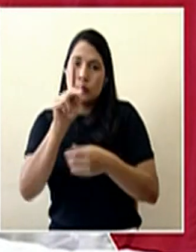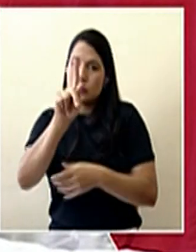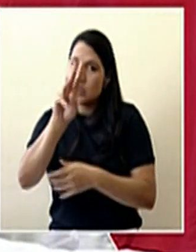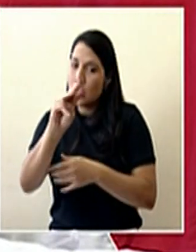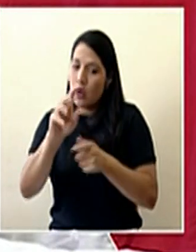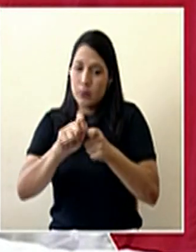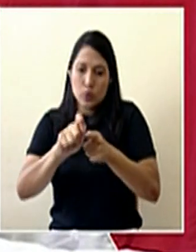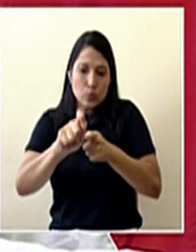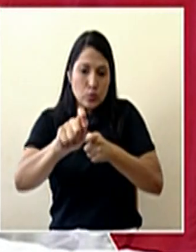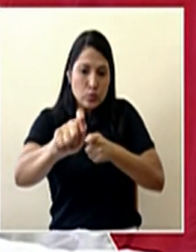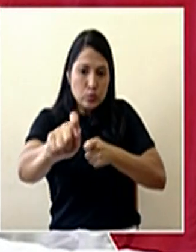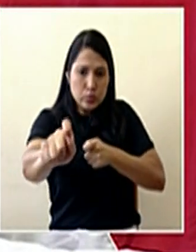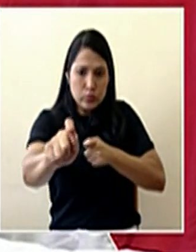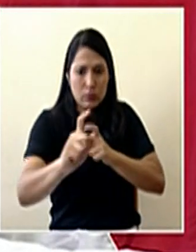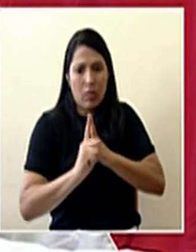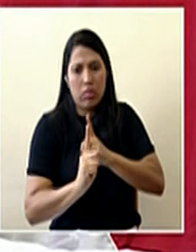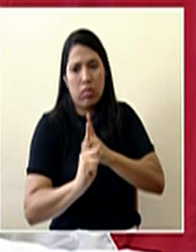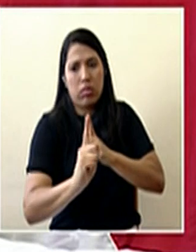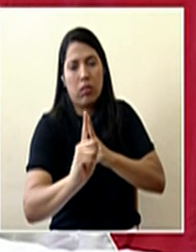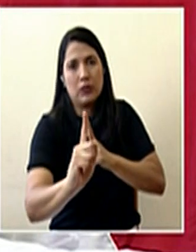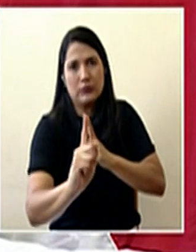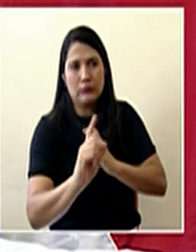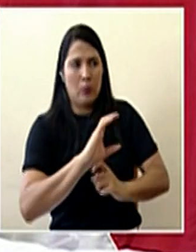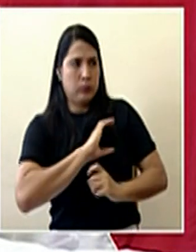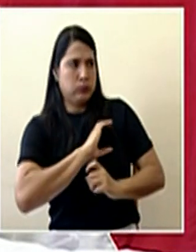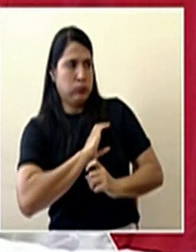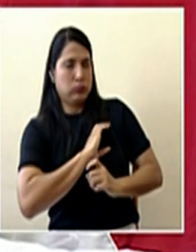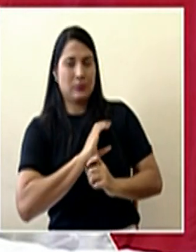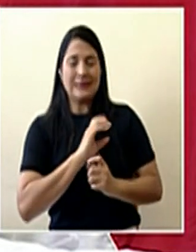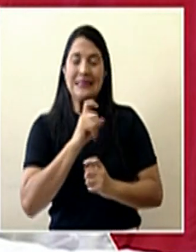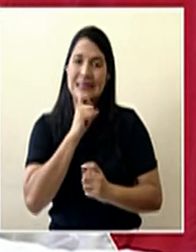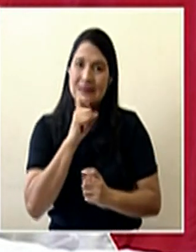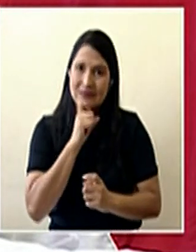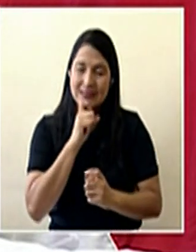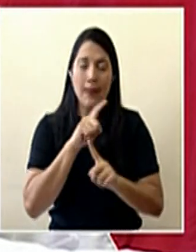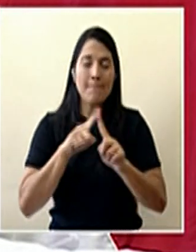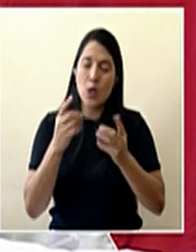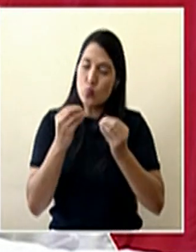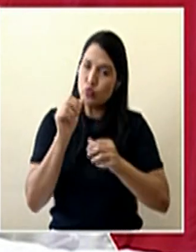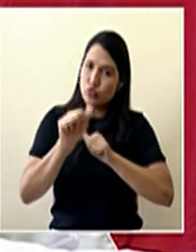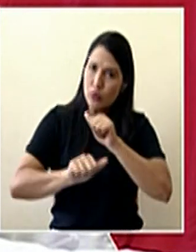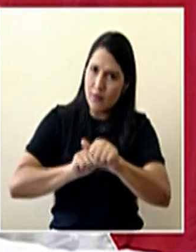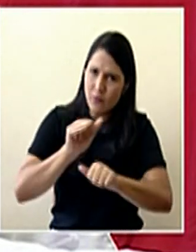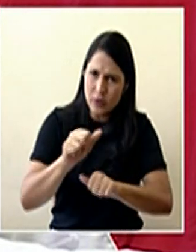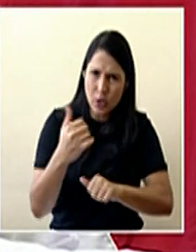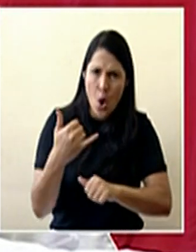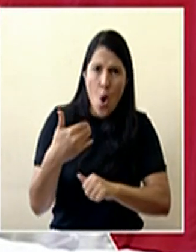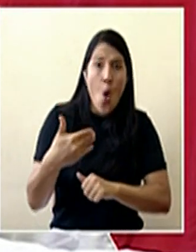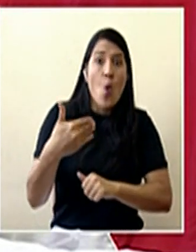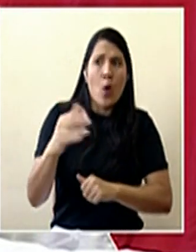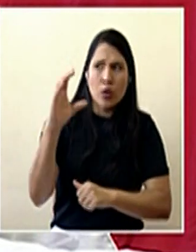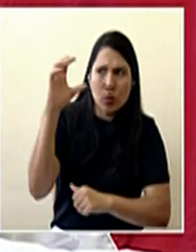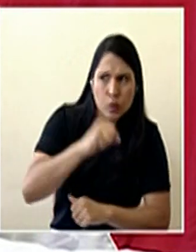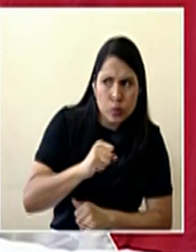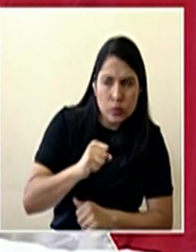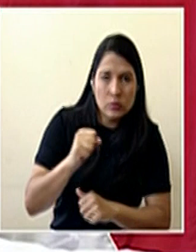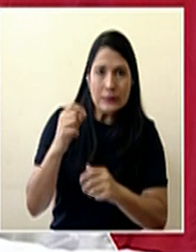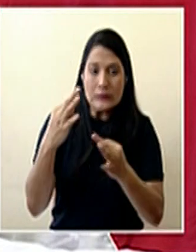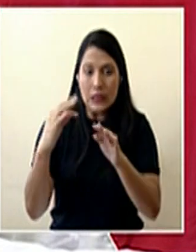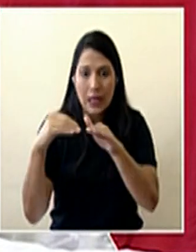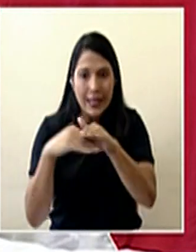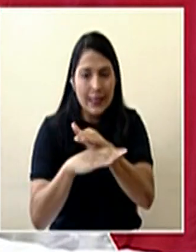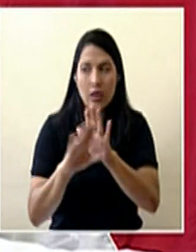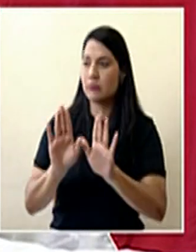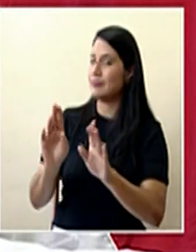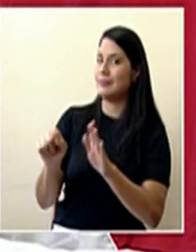pero se está haciendo un esfuerzo enorme. Cuando se han detectado personas ingresando, procedemos inmediatamente al rechazo. El último dato